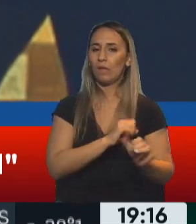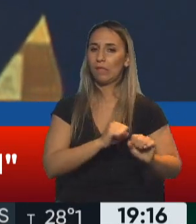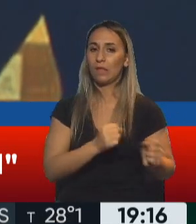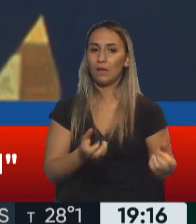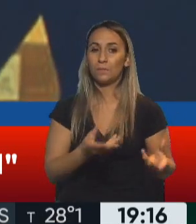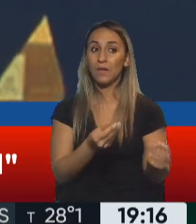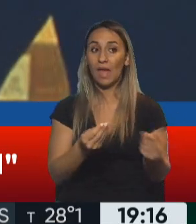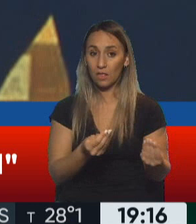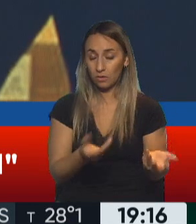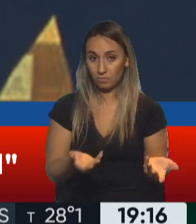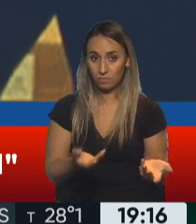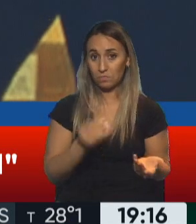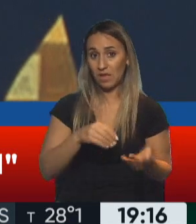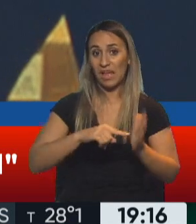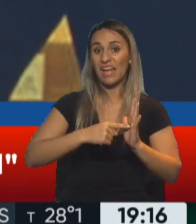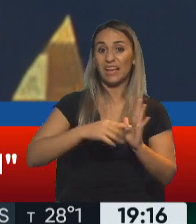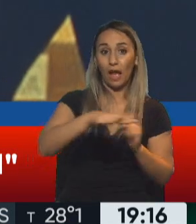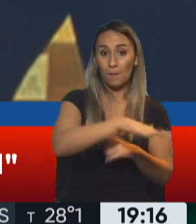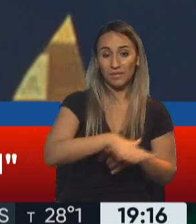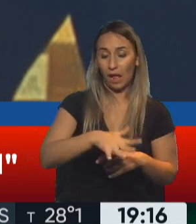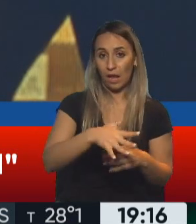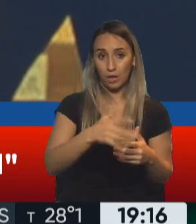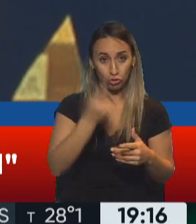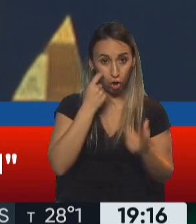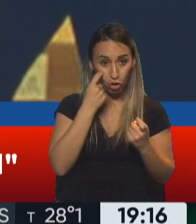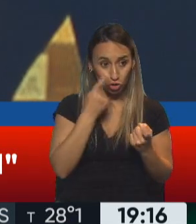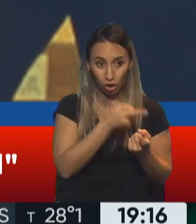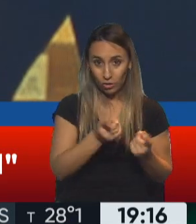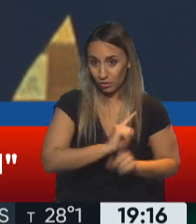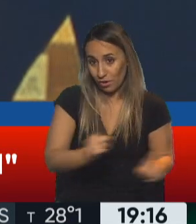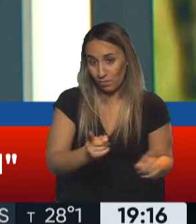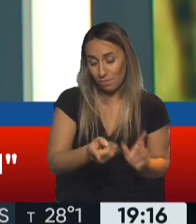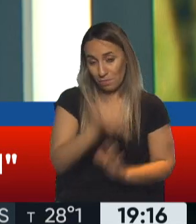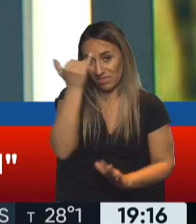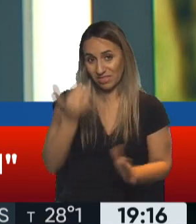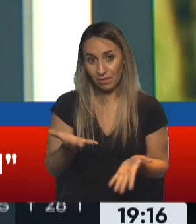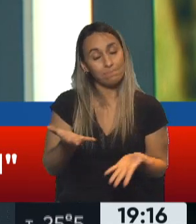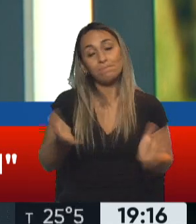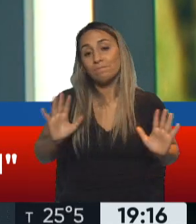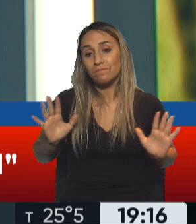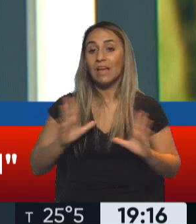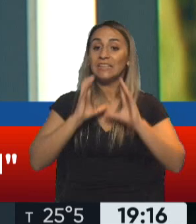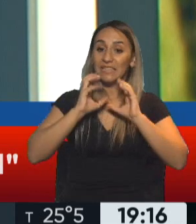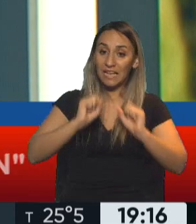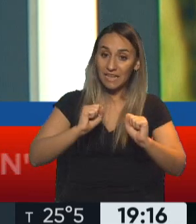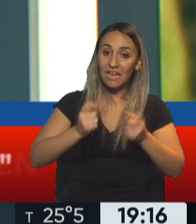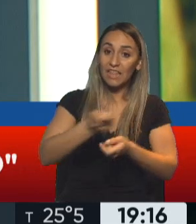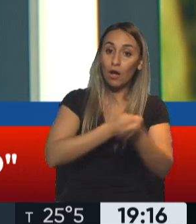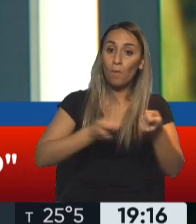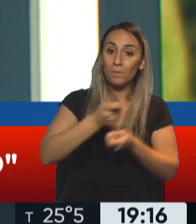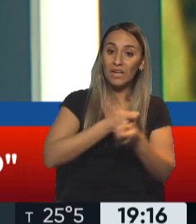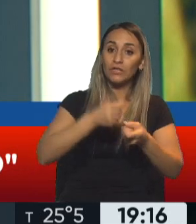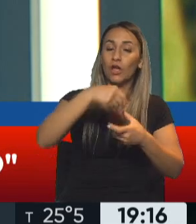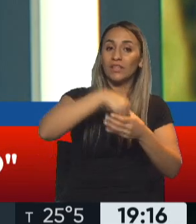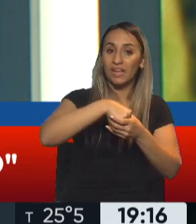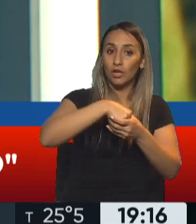quedando claro que en la capital del país mucho control no va a haber. Larreta no se suma a los controles. Lo tendrá que hacer la Secretaría de Comercio